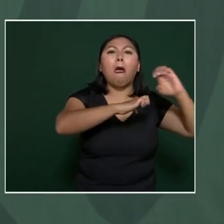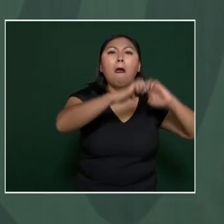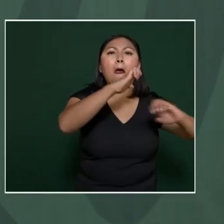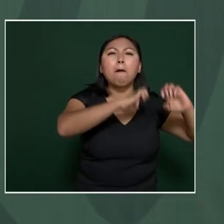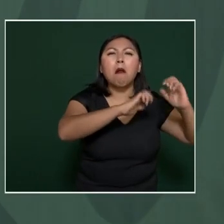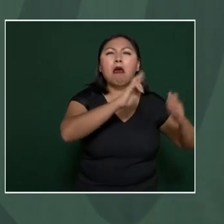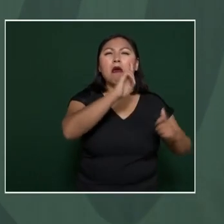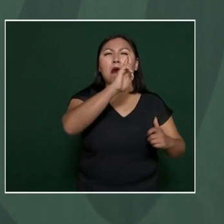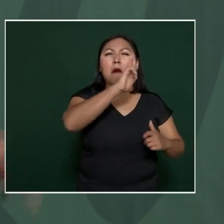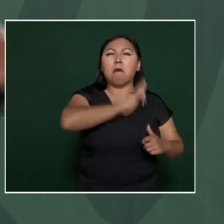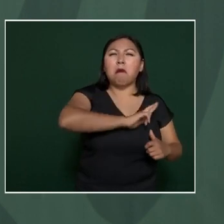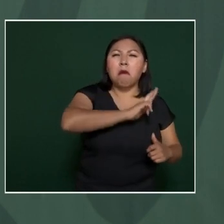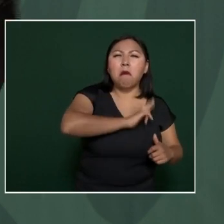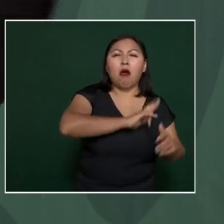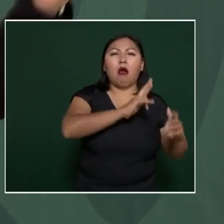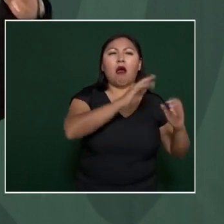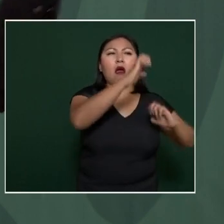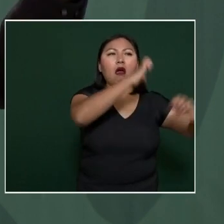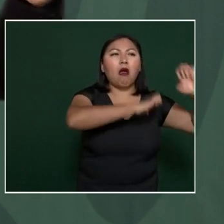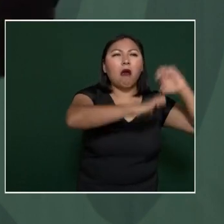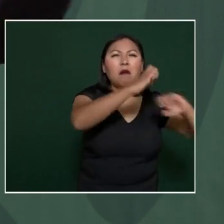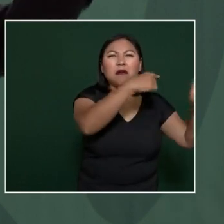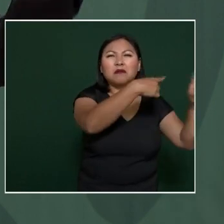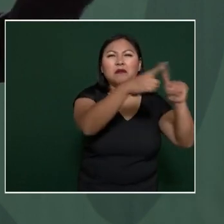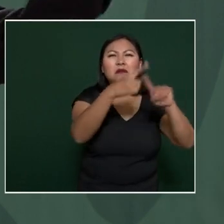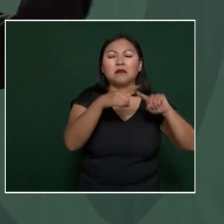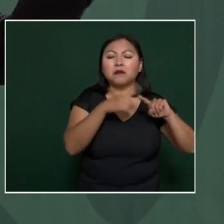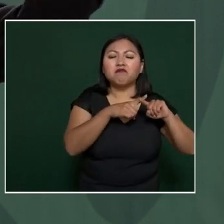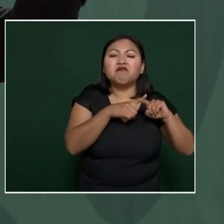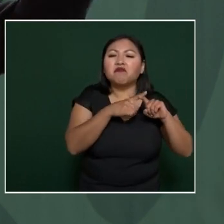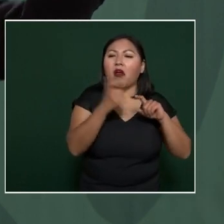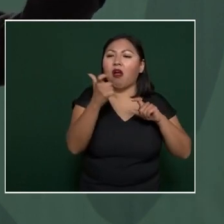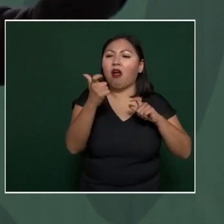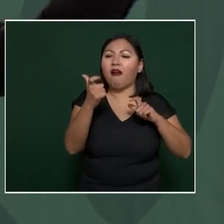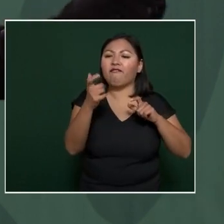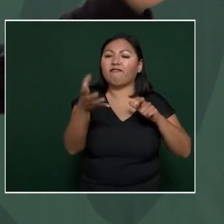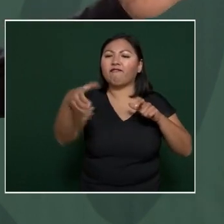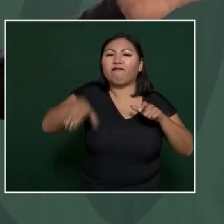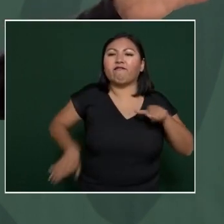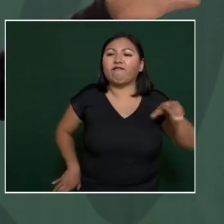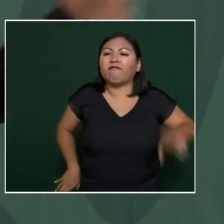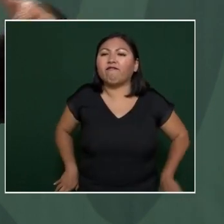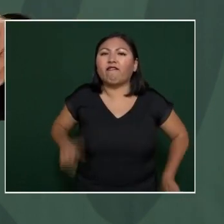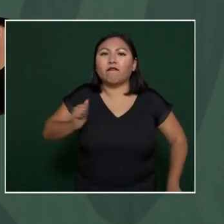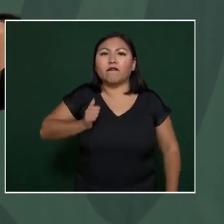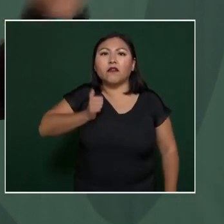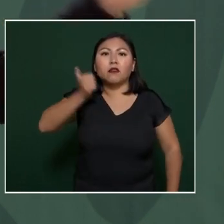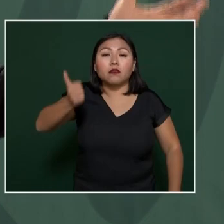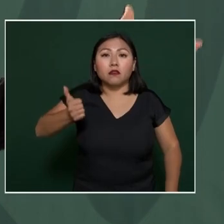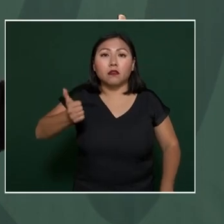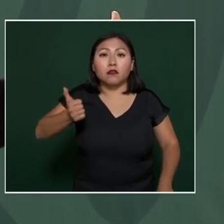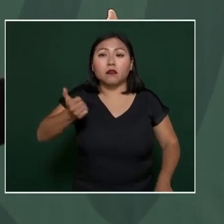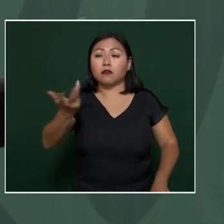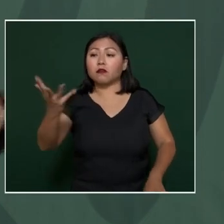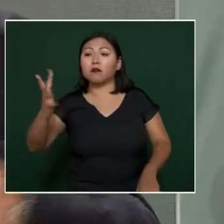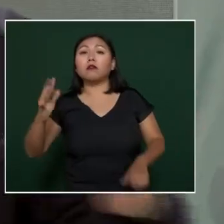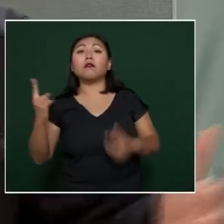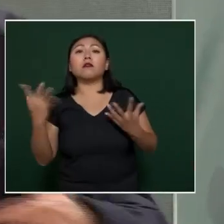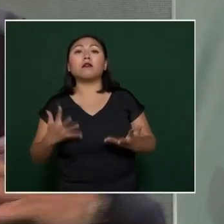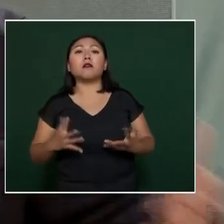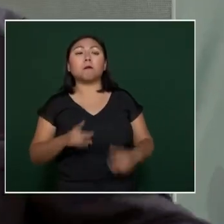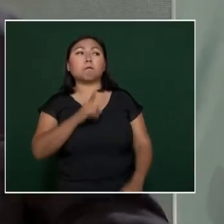privatizaciones desde luego deben de ver este